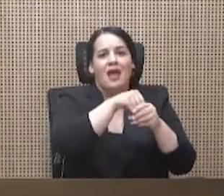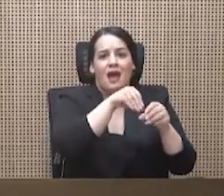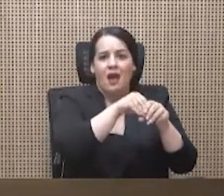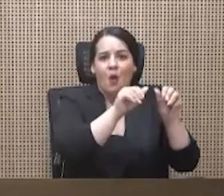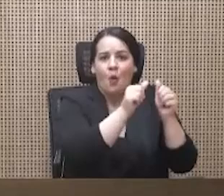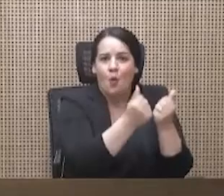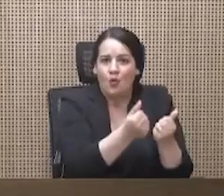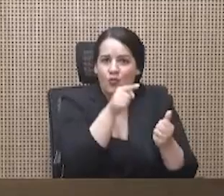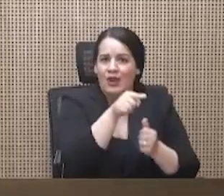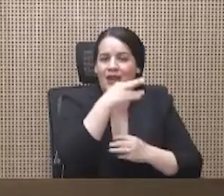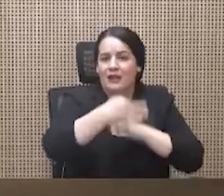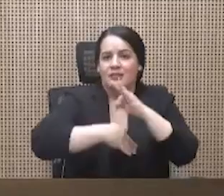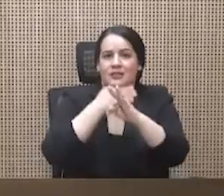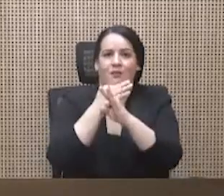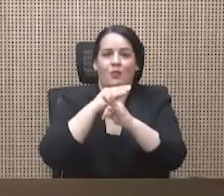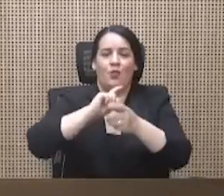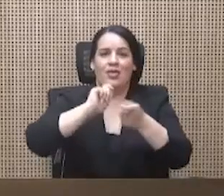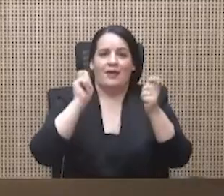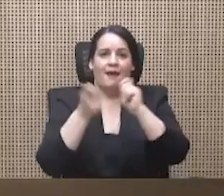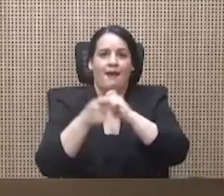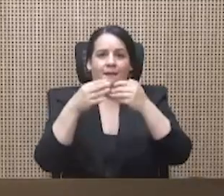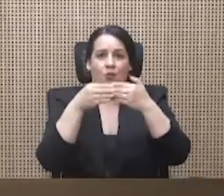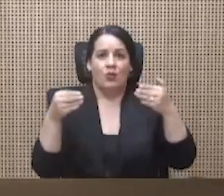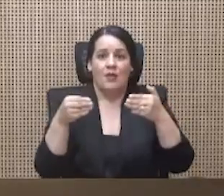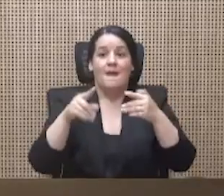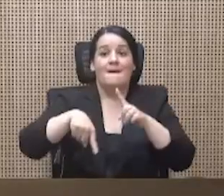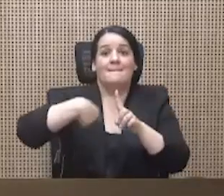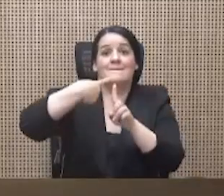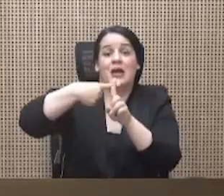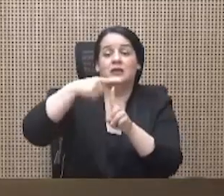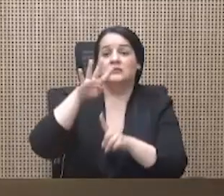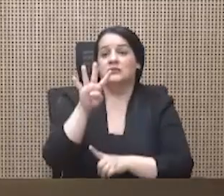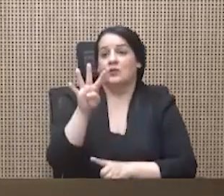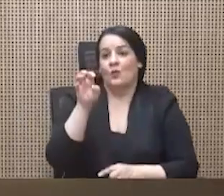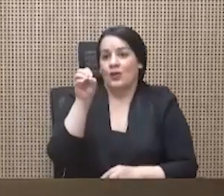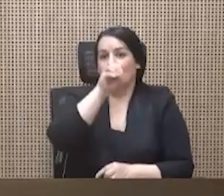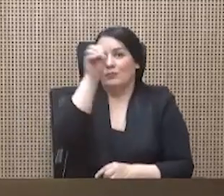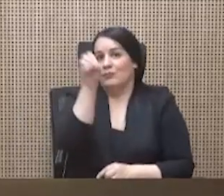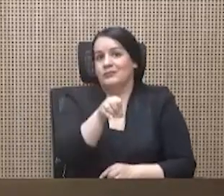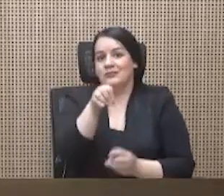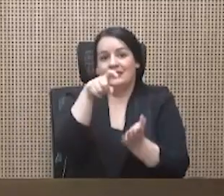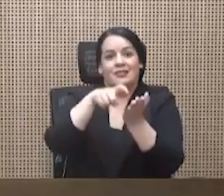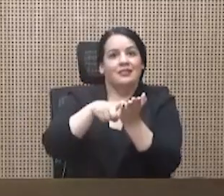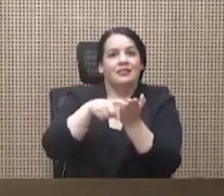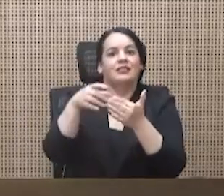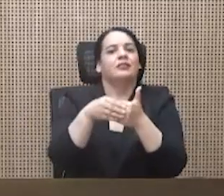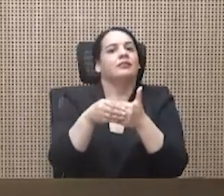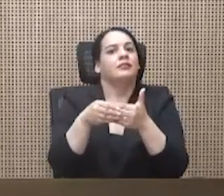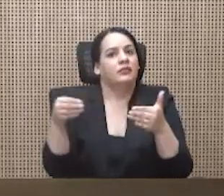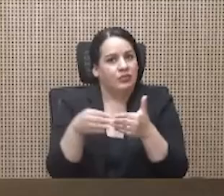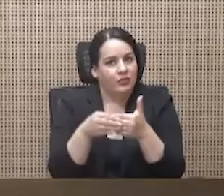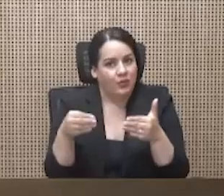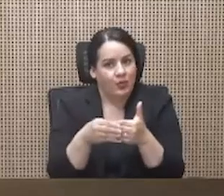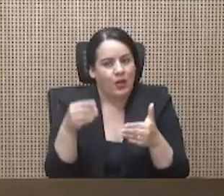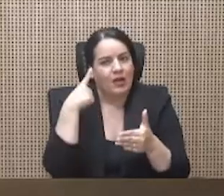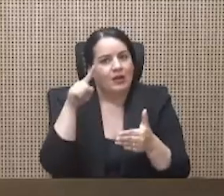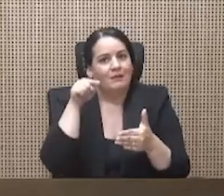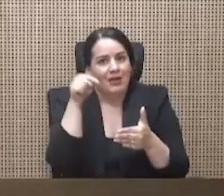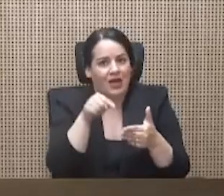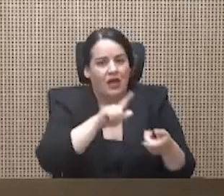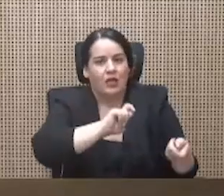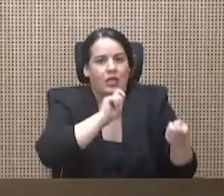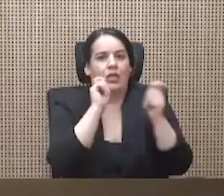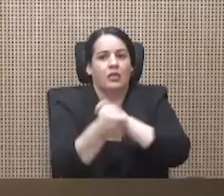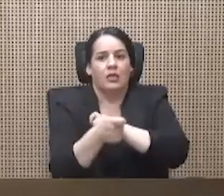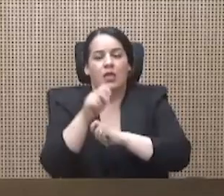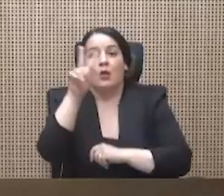cambio. Además, el 40% de la deuda está en dólares y para convertir esto a